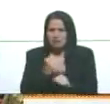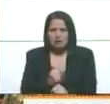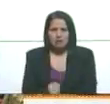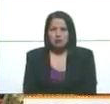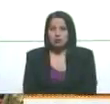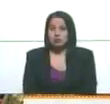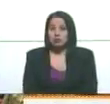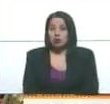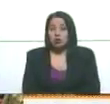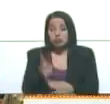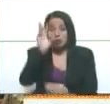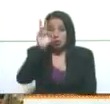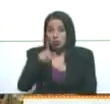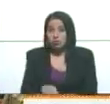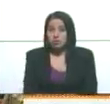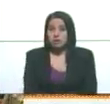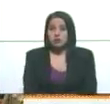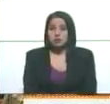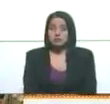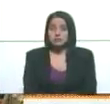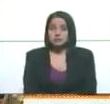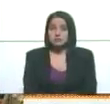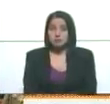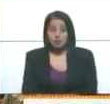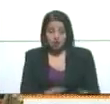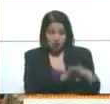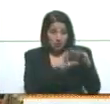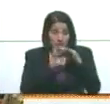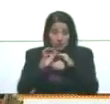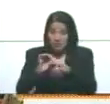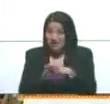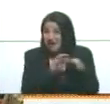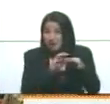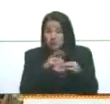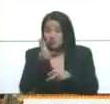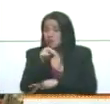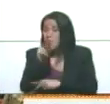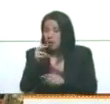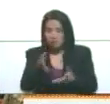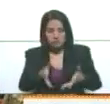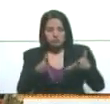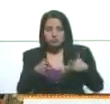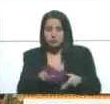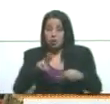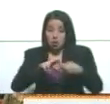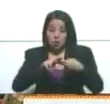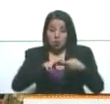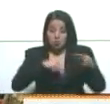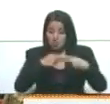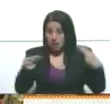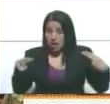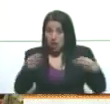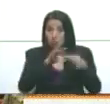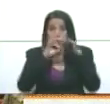todos los días. Unámonos y seremos invencibles. Numeral, unidad